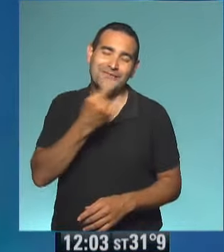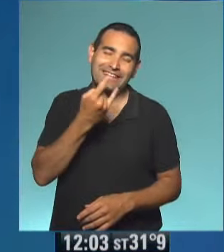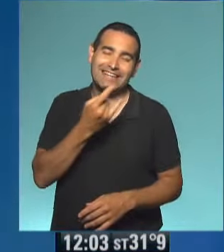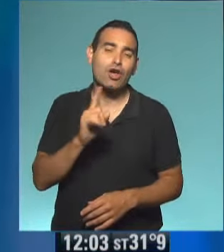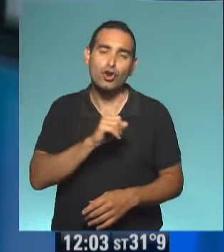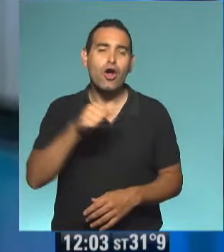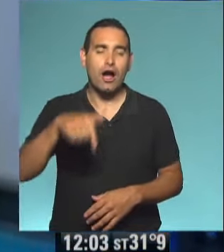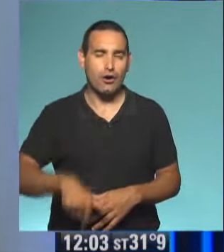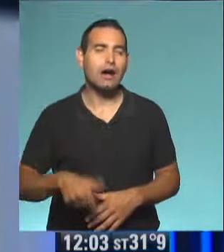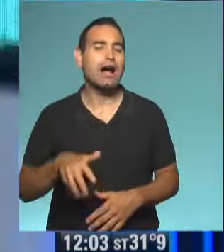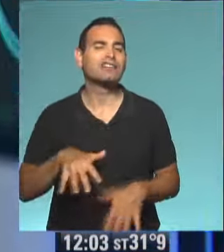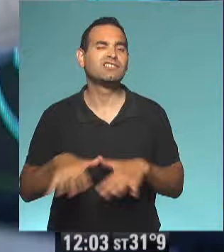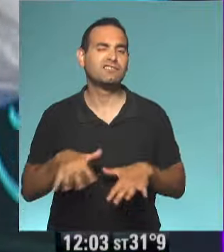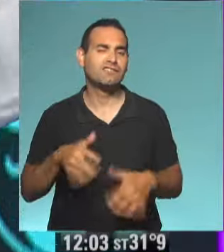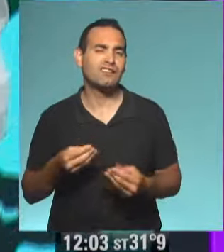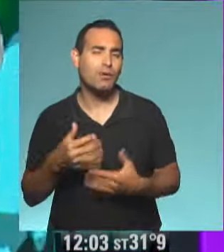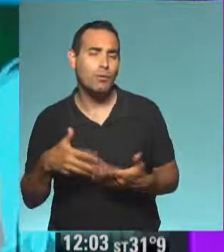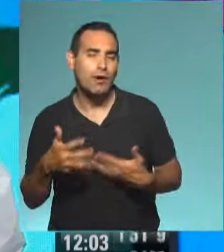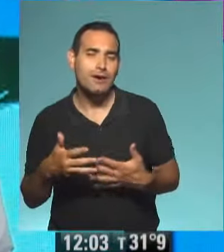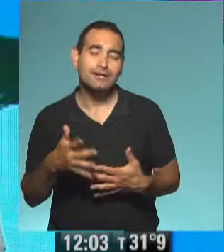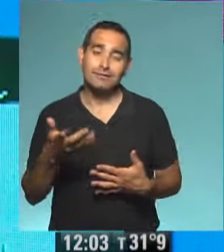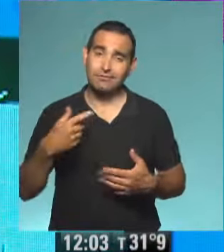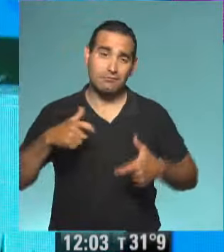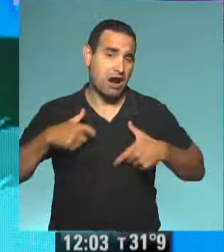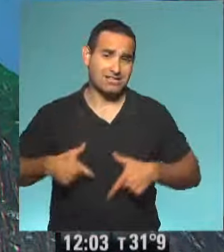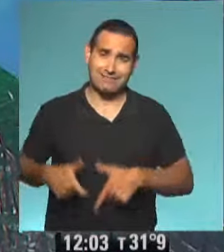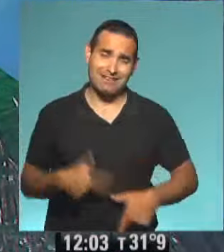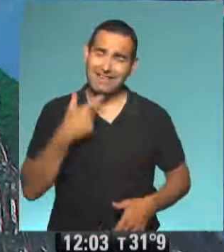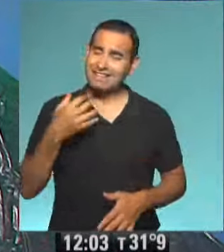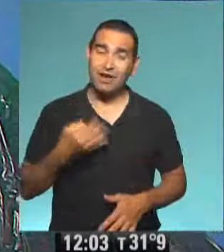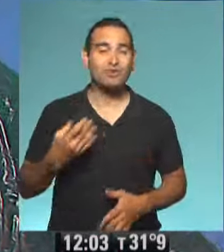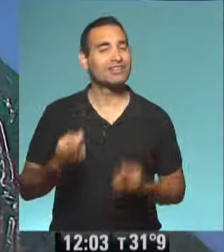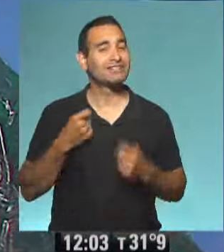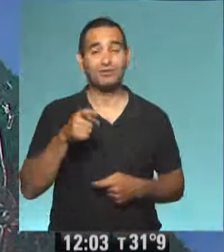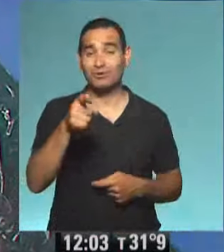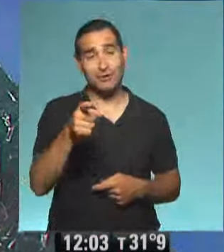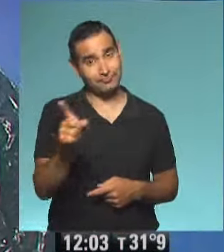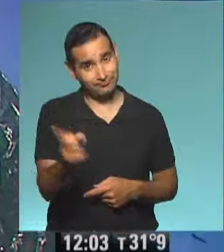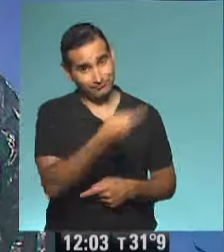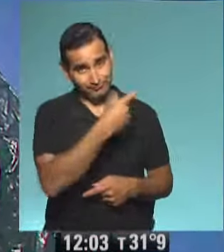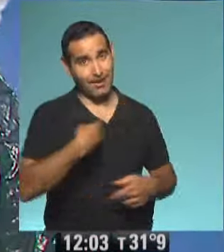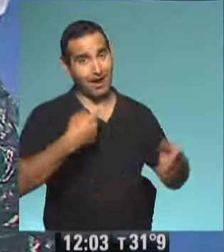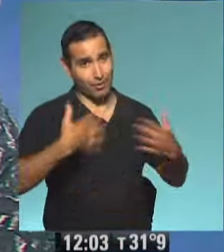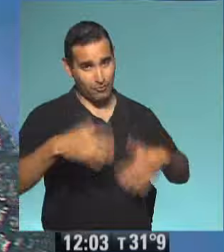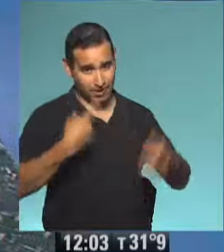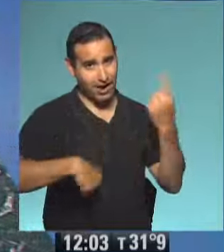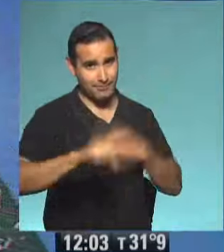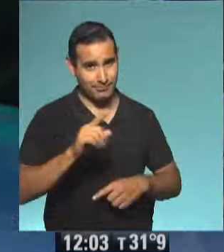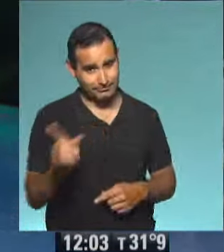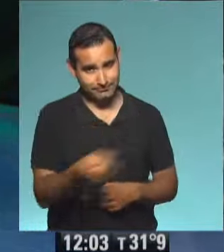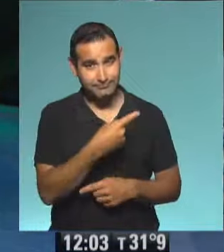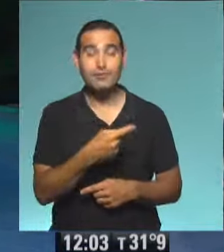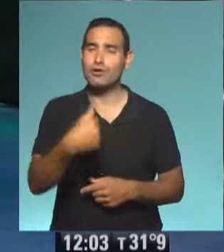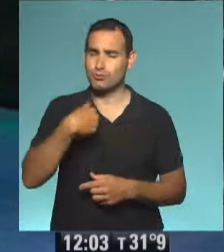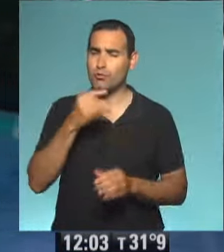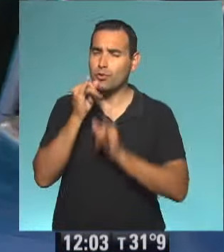Mentira. Vamos a hacer una actividad hoy que... Lleva mucho enchastre, así que necesito que se retiren ustedes a cambiarse, así como yo. Okay. Y yo les